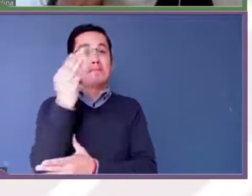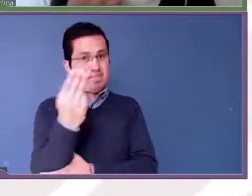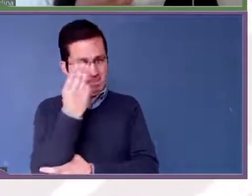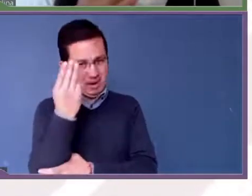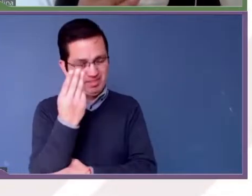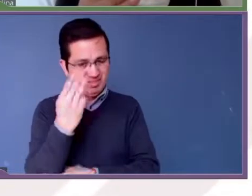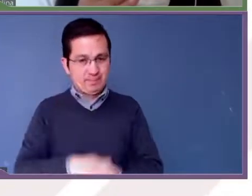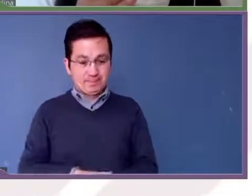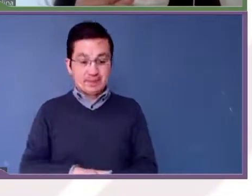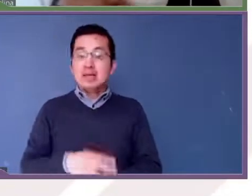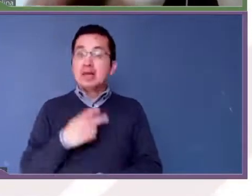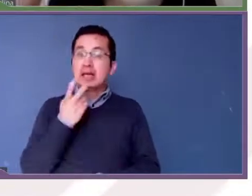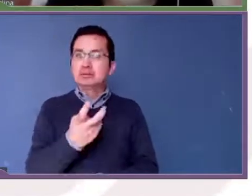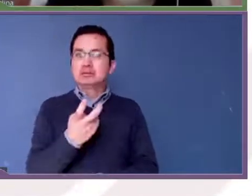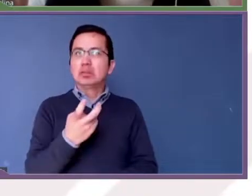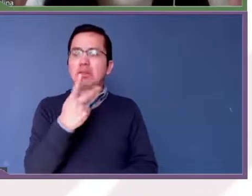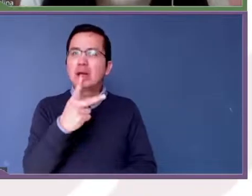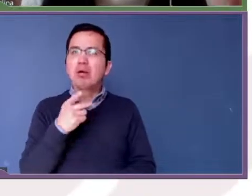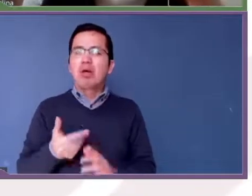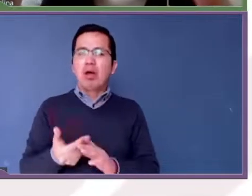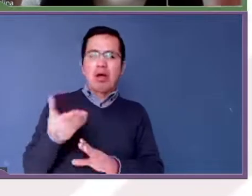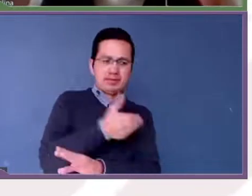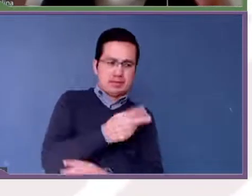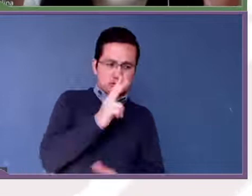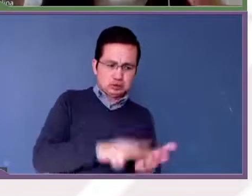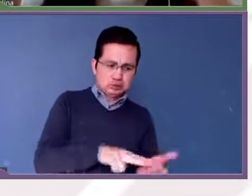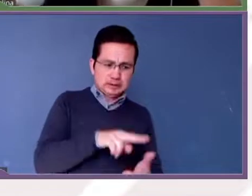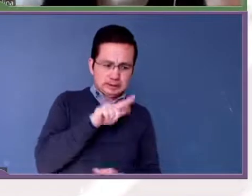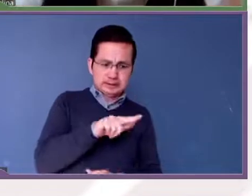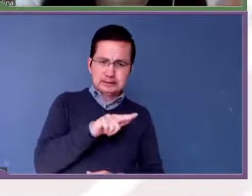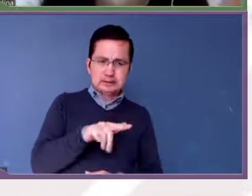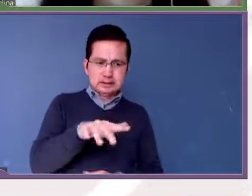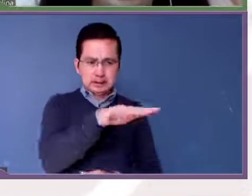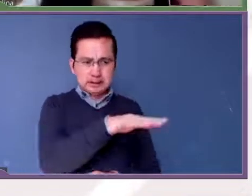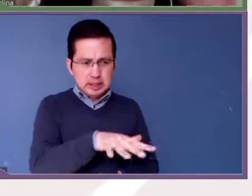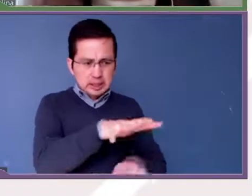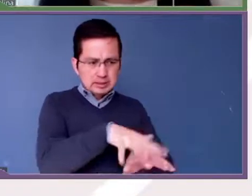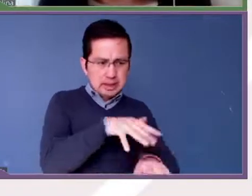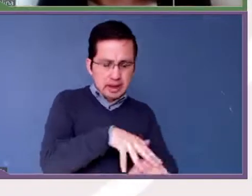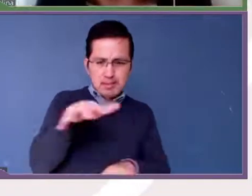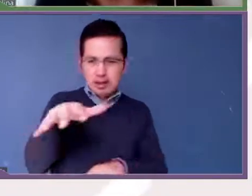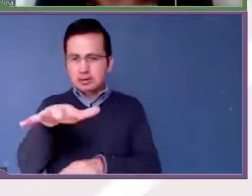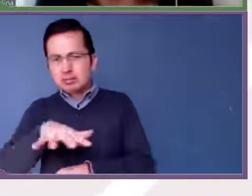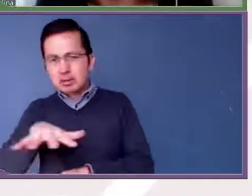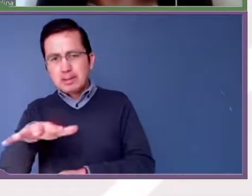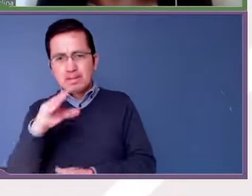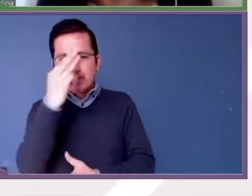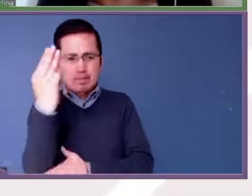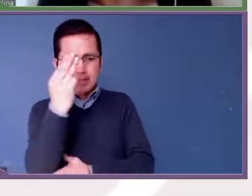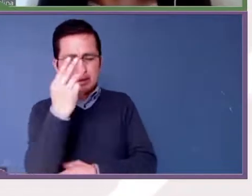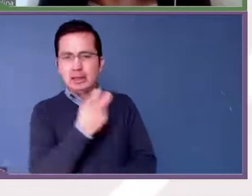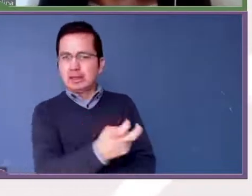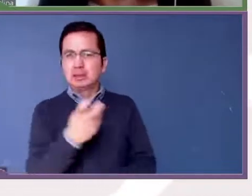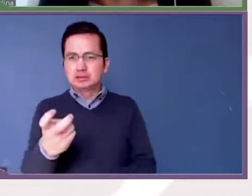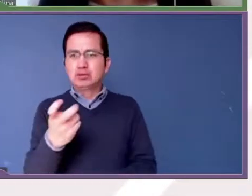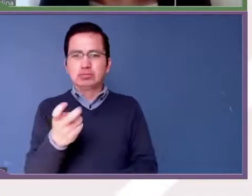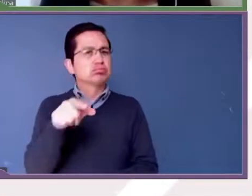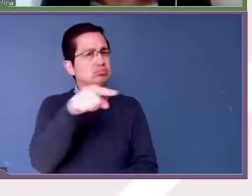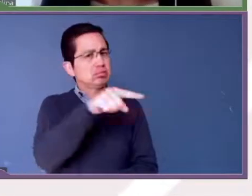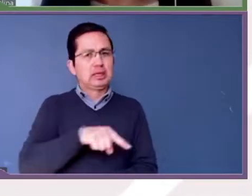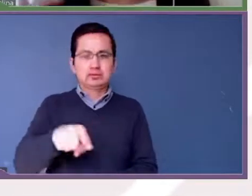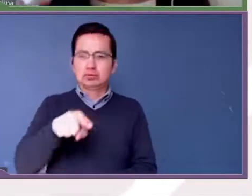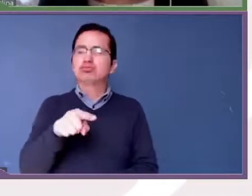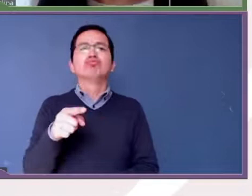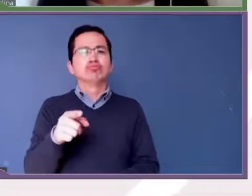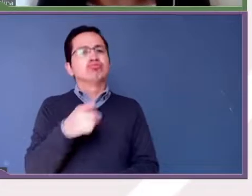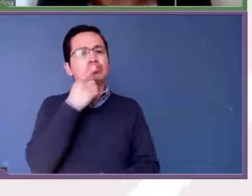en 2017 estaban también cercano a la media de la percepción de